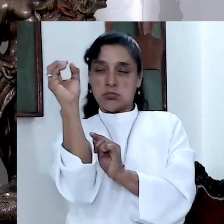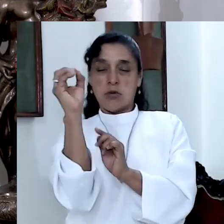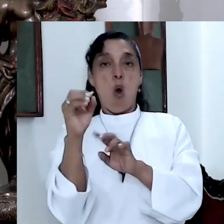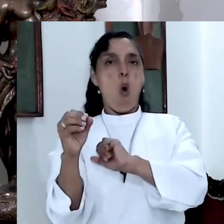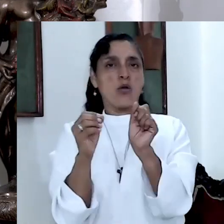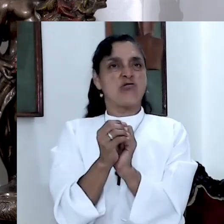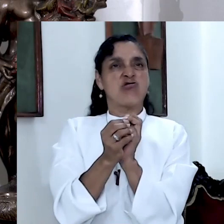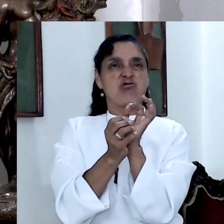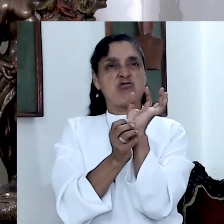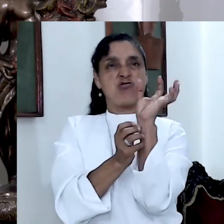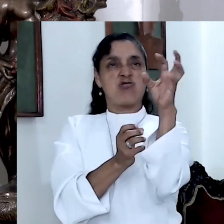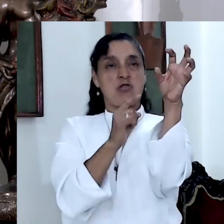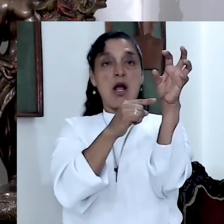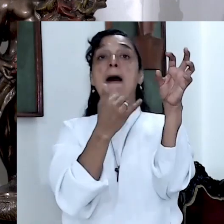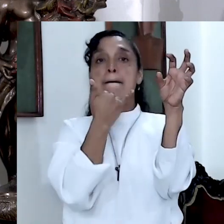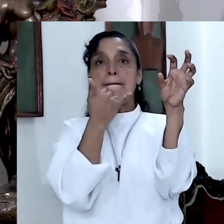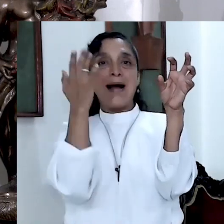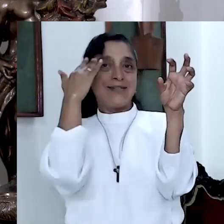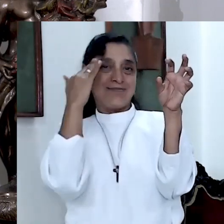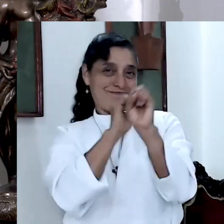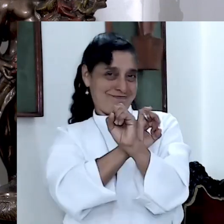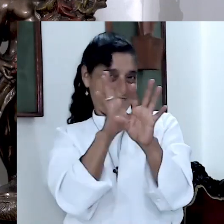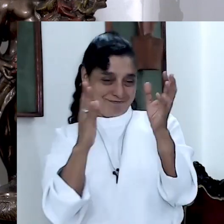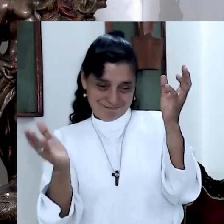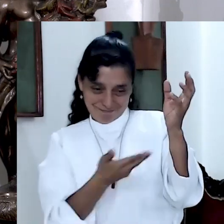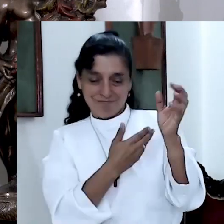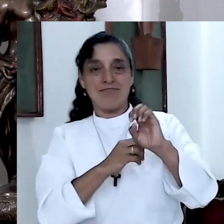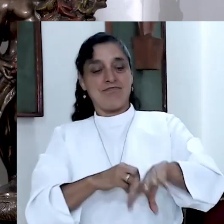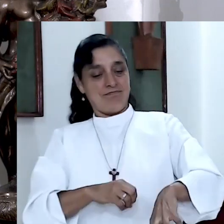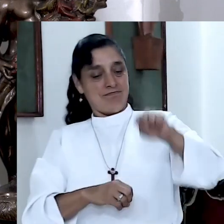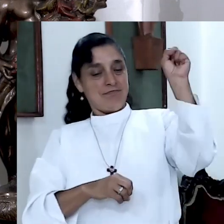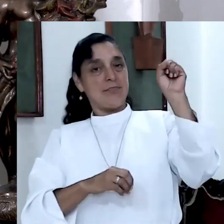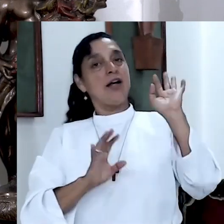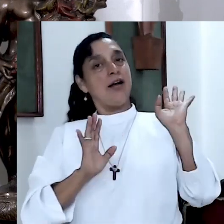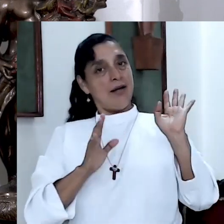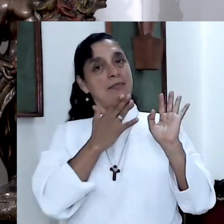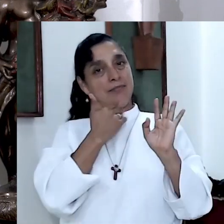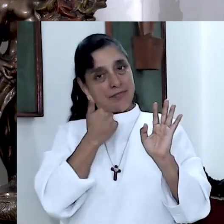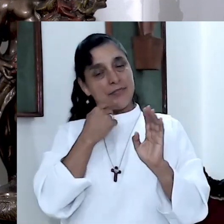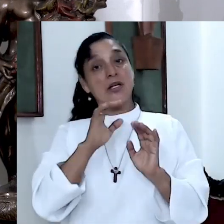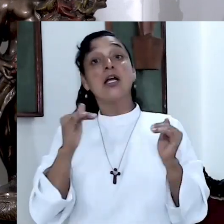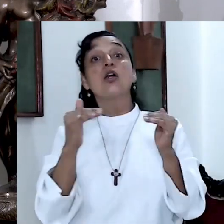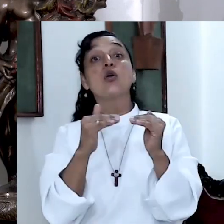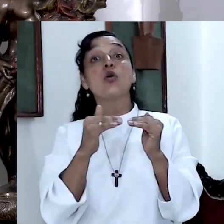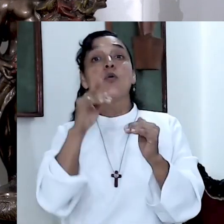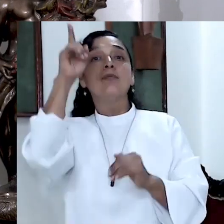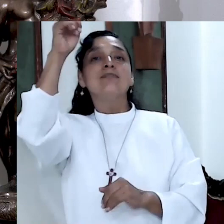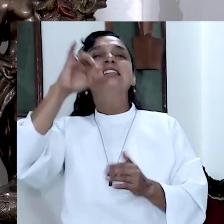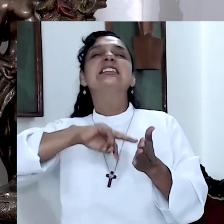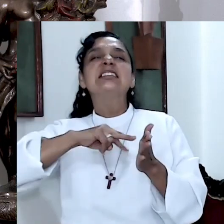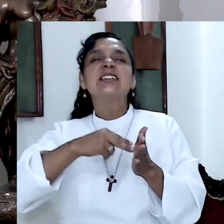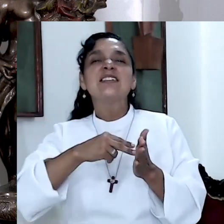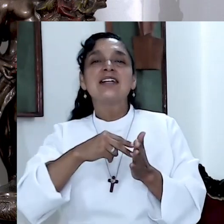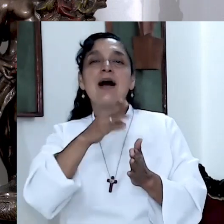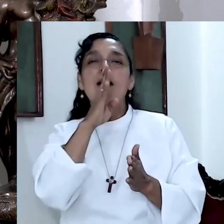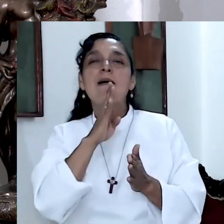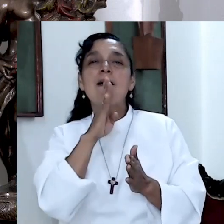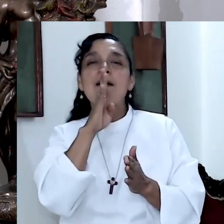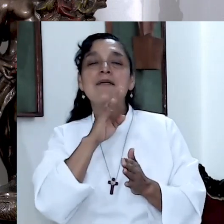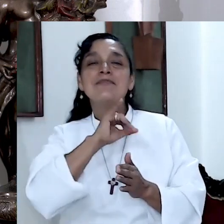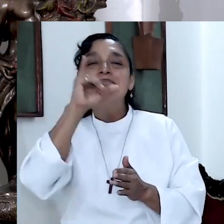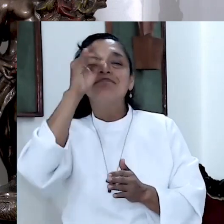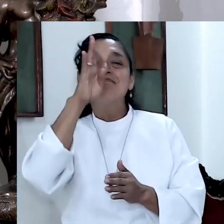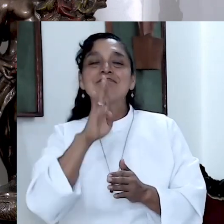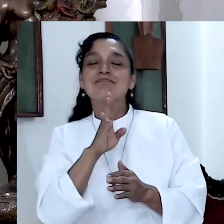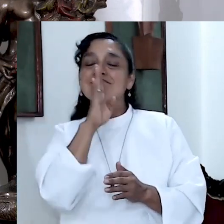juicio. Miren, qué importante recalcar la paciencia de Dios, que es esa capacidad de